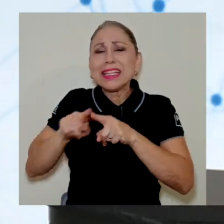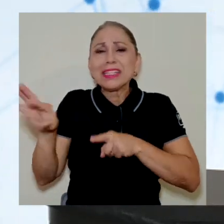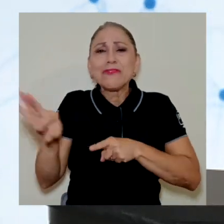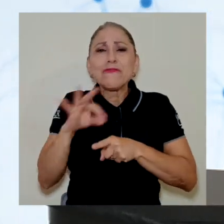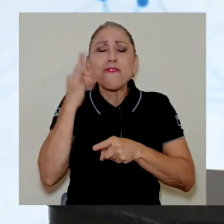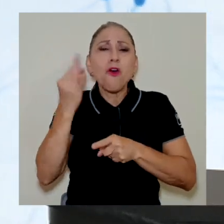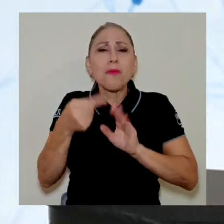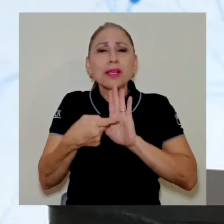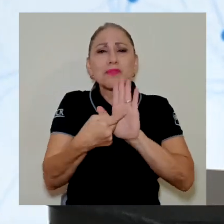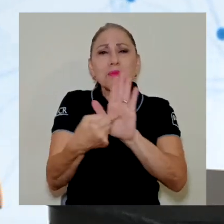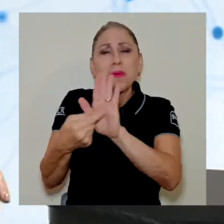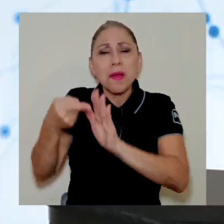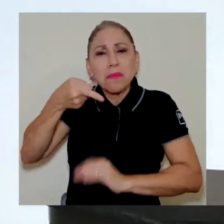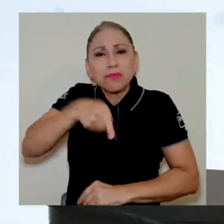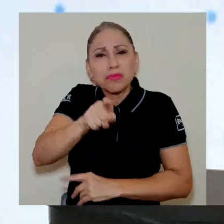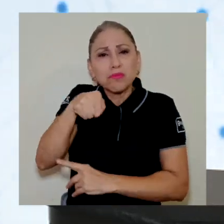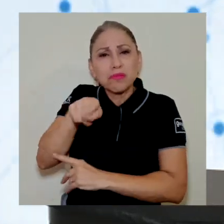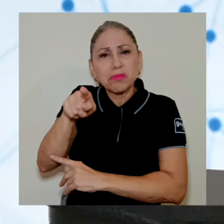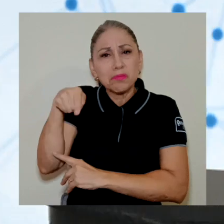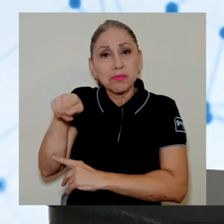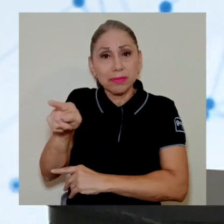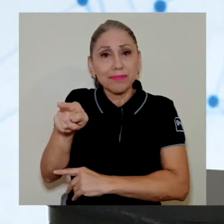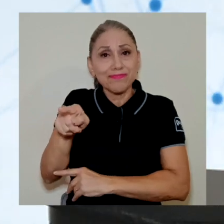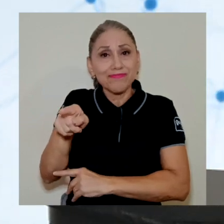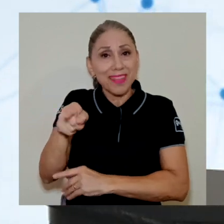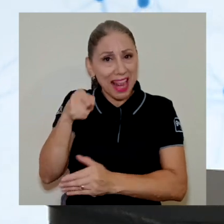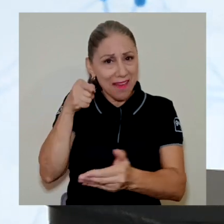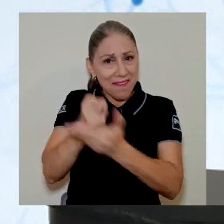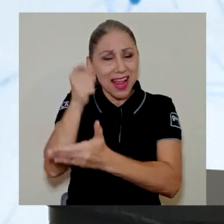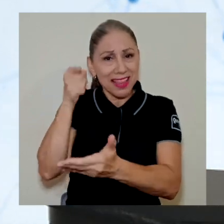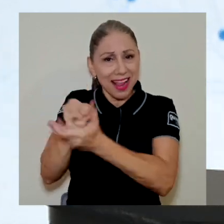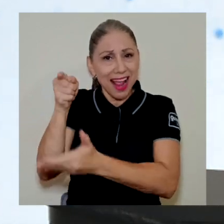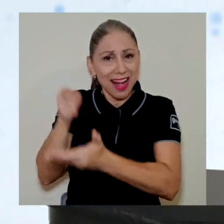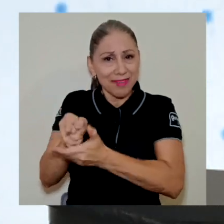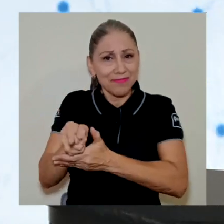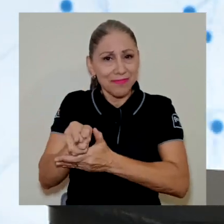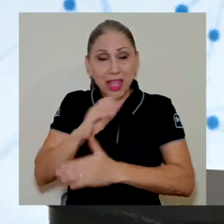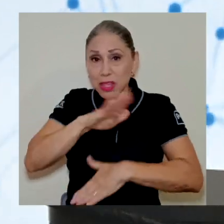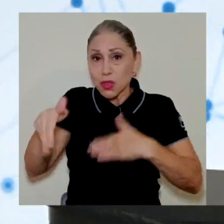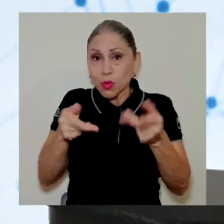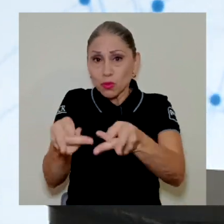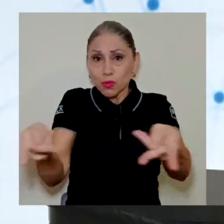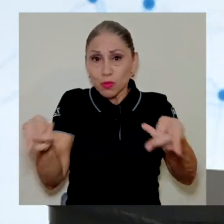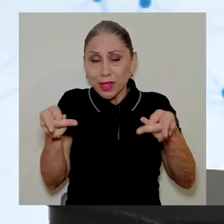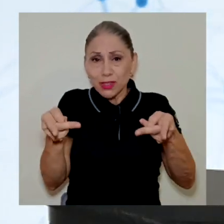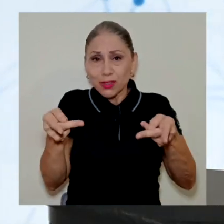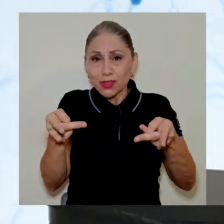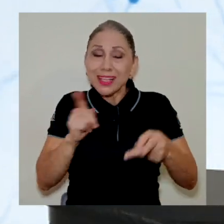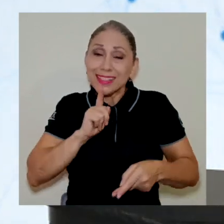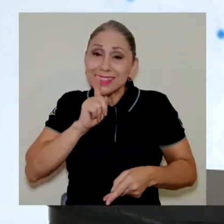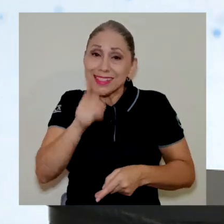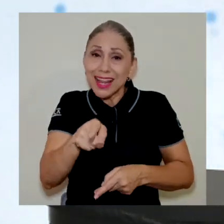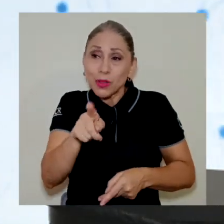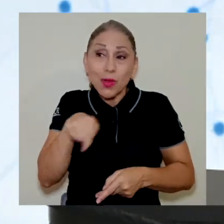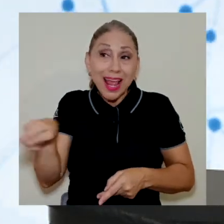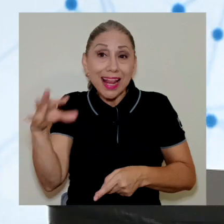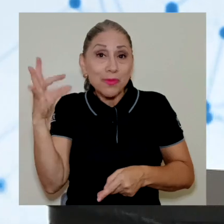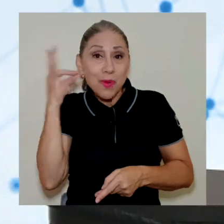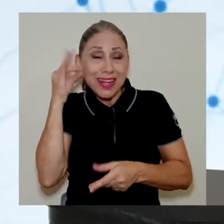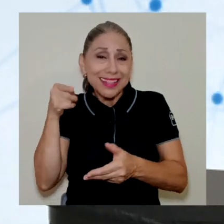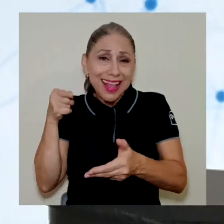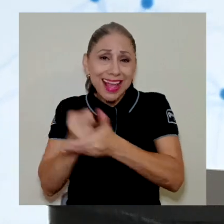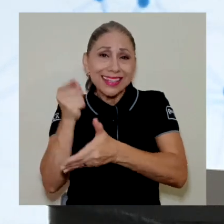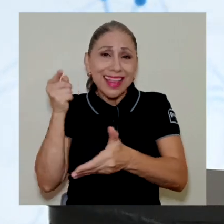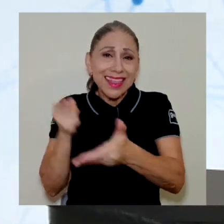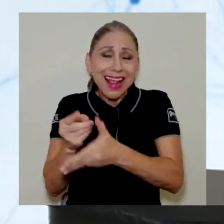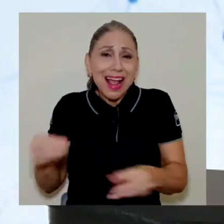formas y todas expresiones de violencia que la van a atacar, ¿verdad? Las mujeres en todos estos puestos, lo que sí es cierto es que las atacan mucho